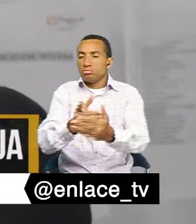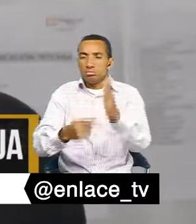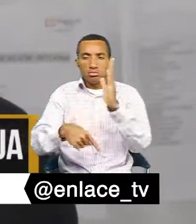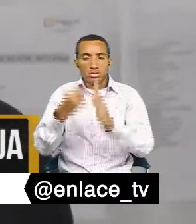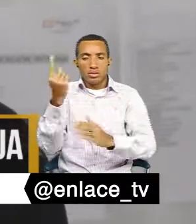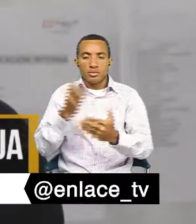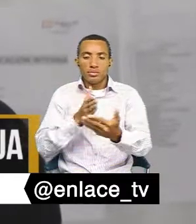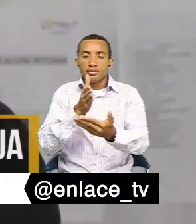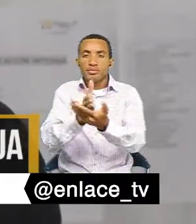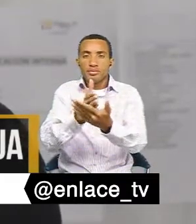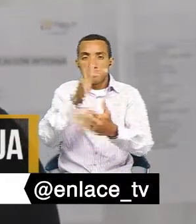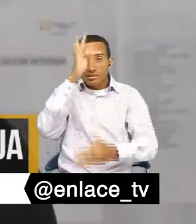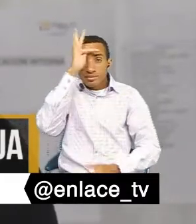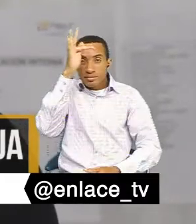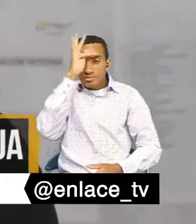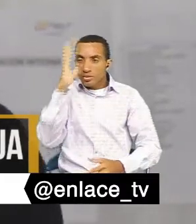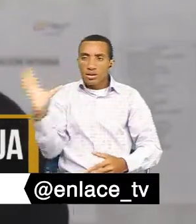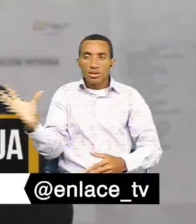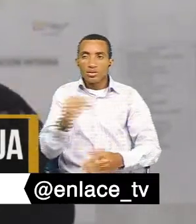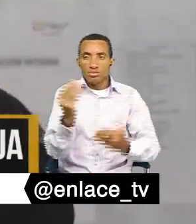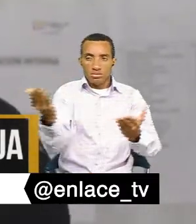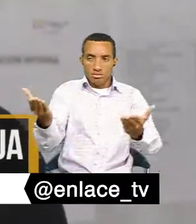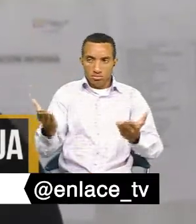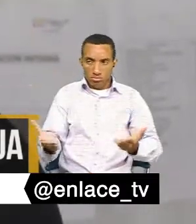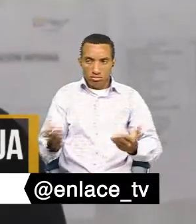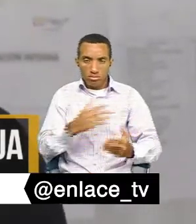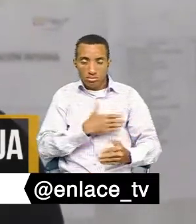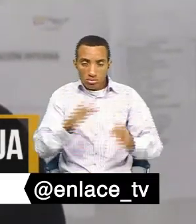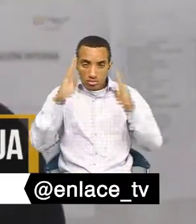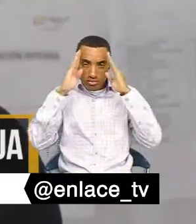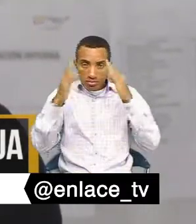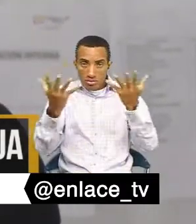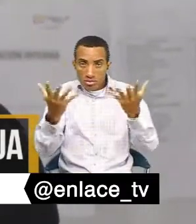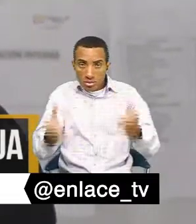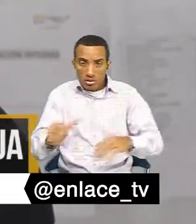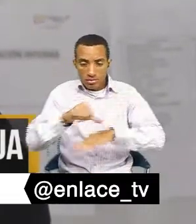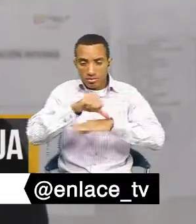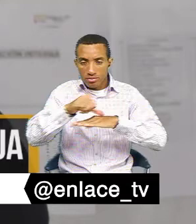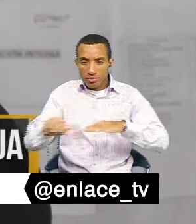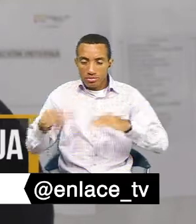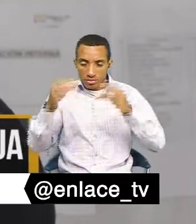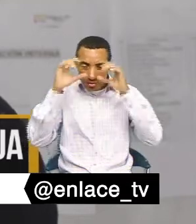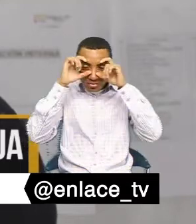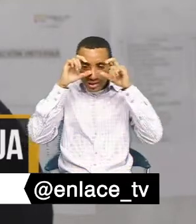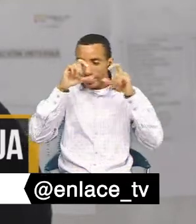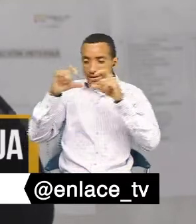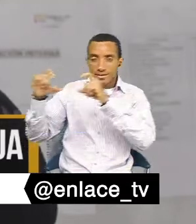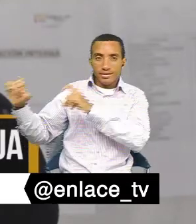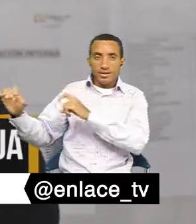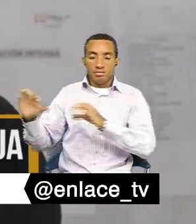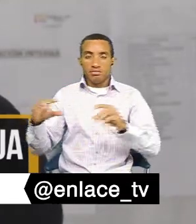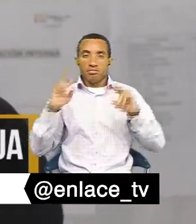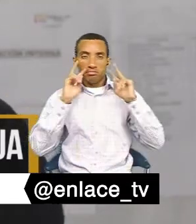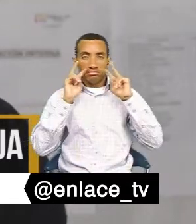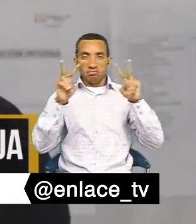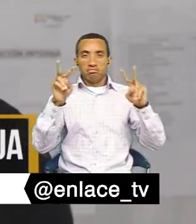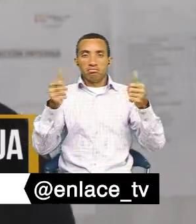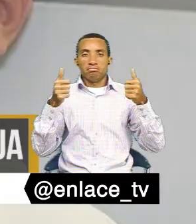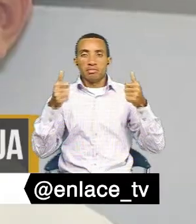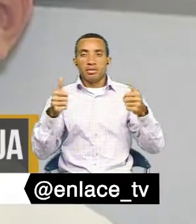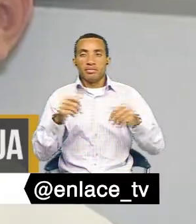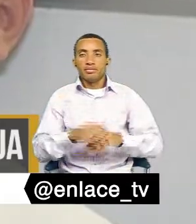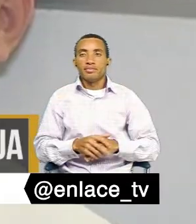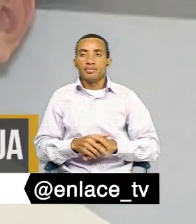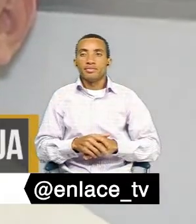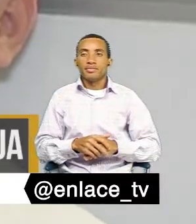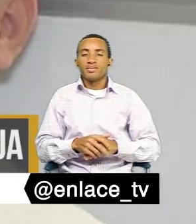venimos en disposición de atender a toda la gente que quiera hacer esta cirugía, que se quiera liberar de las gafas, de los lentes de contacto y les traemos todo.